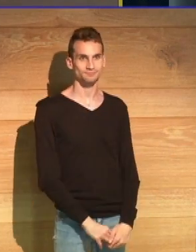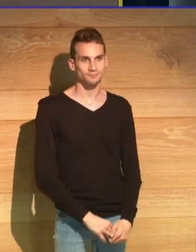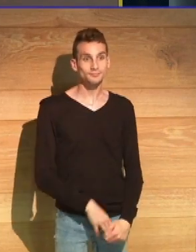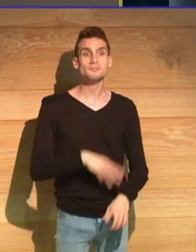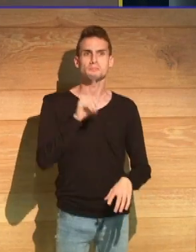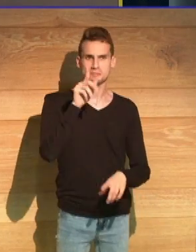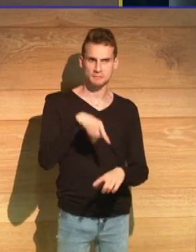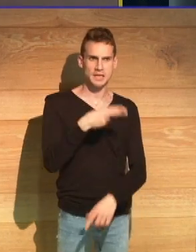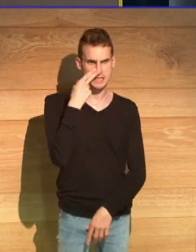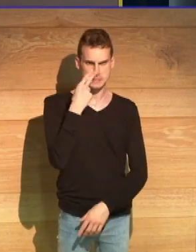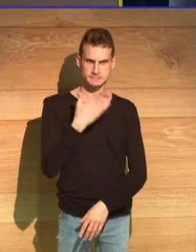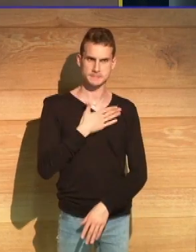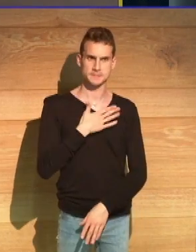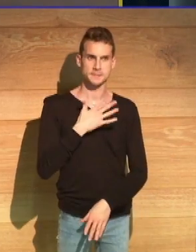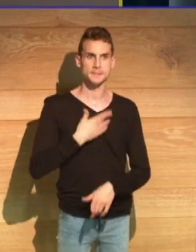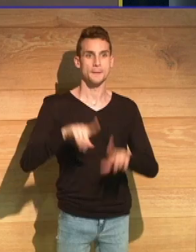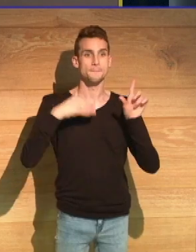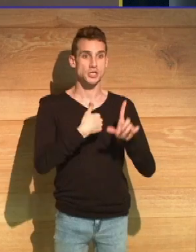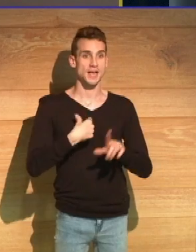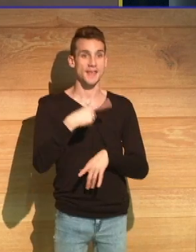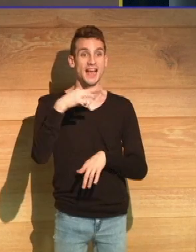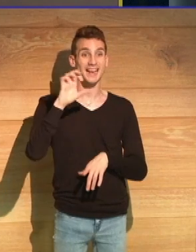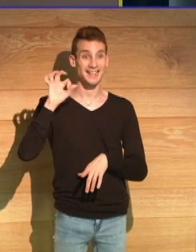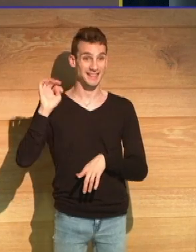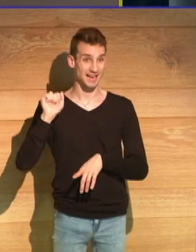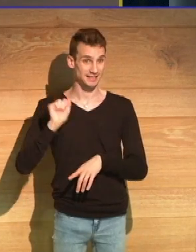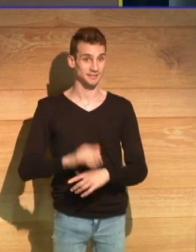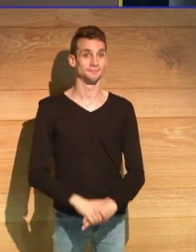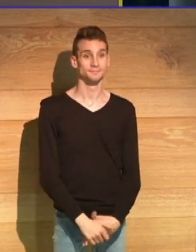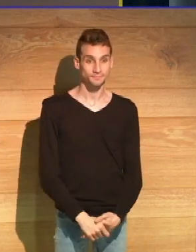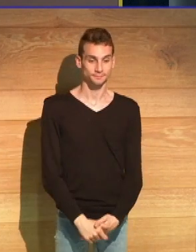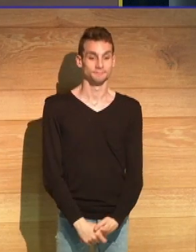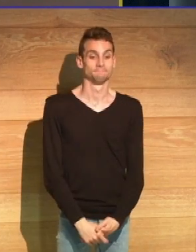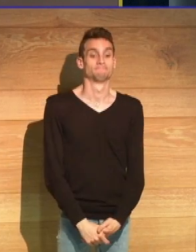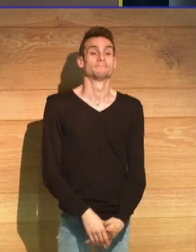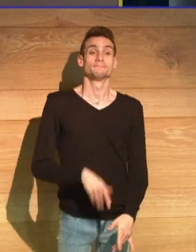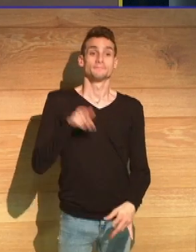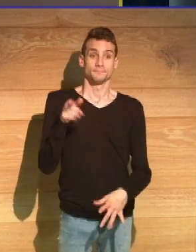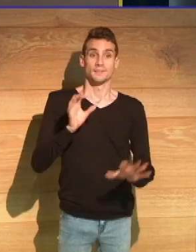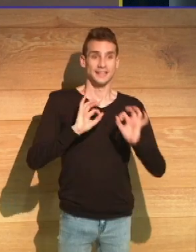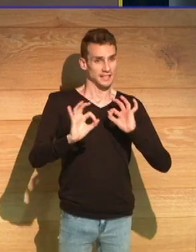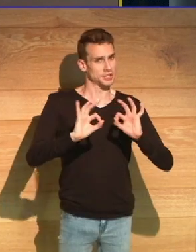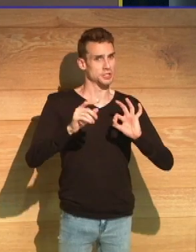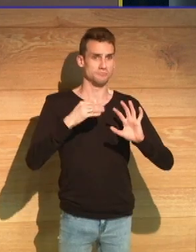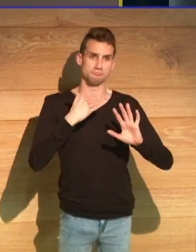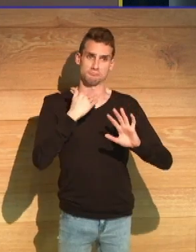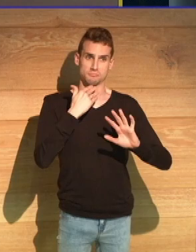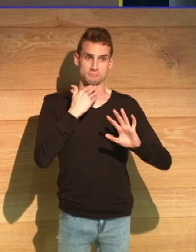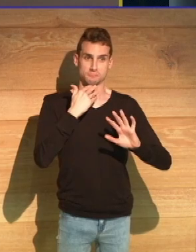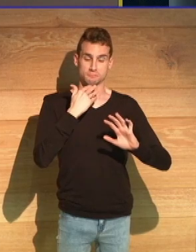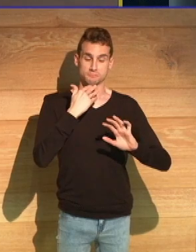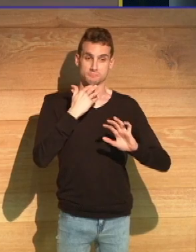para mí el personaje de Greta Thunberg, pues claro, y en el teatro eso es como una